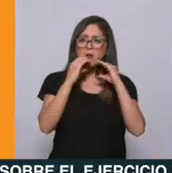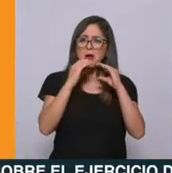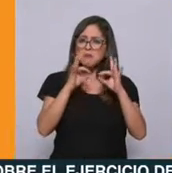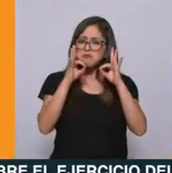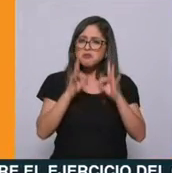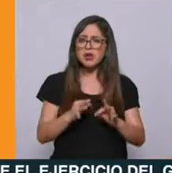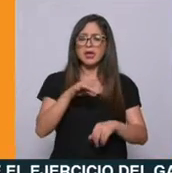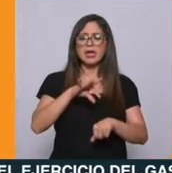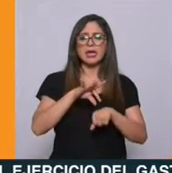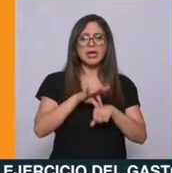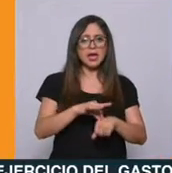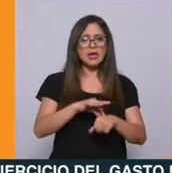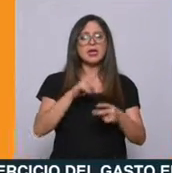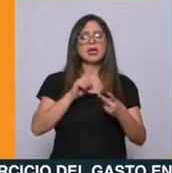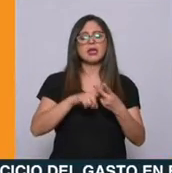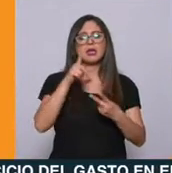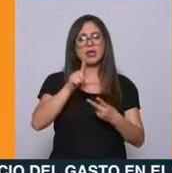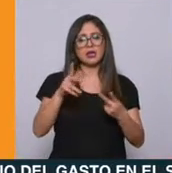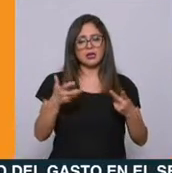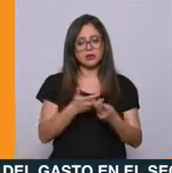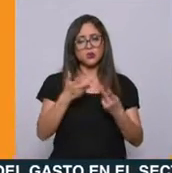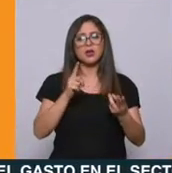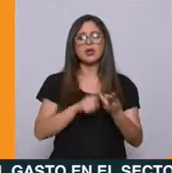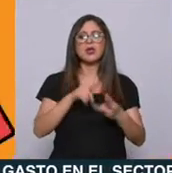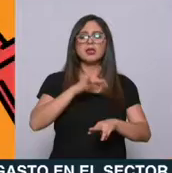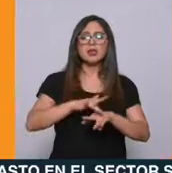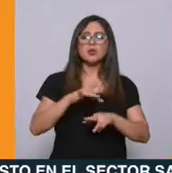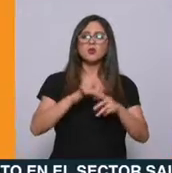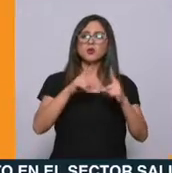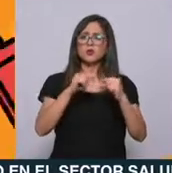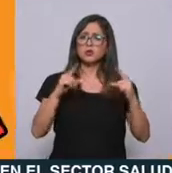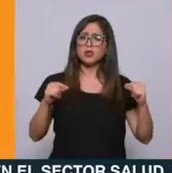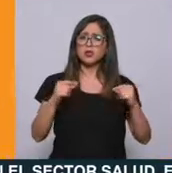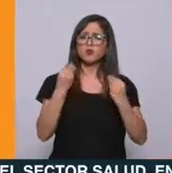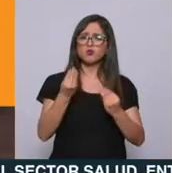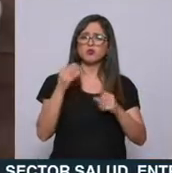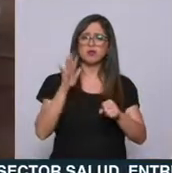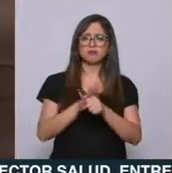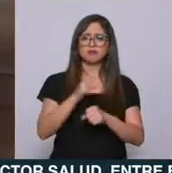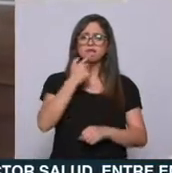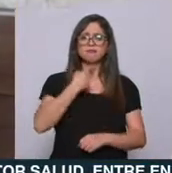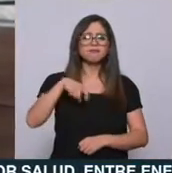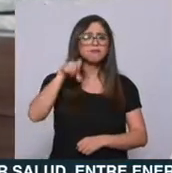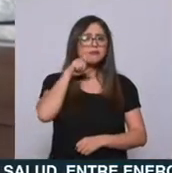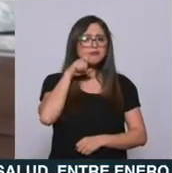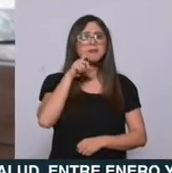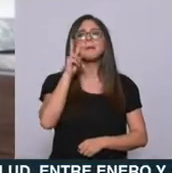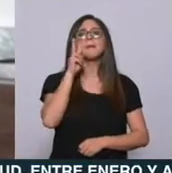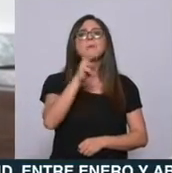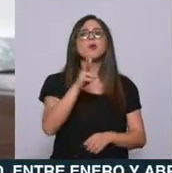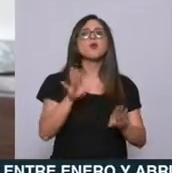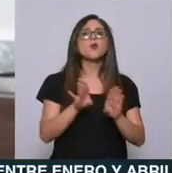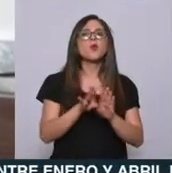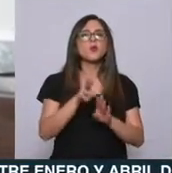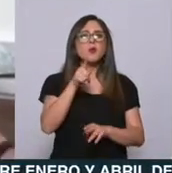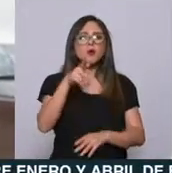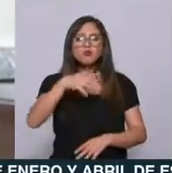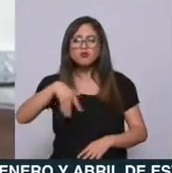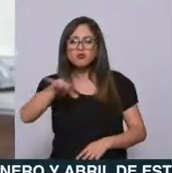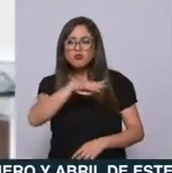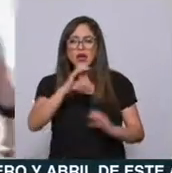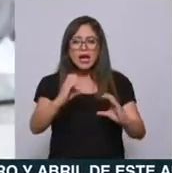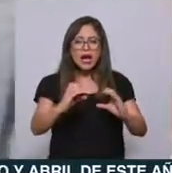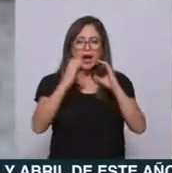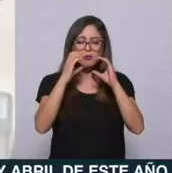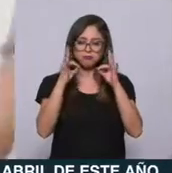llevar carne, lechuga, queso, tocino y mucha katsu. Así que, acompáñenme y vamos a ver si encontramos esa